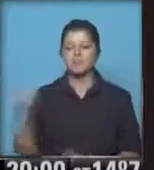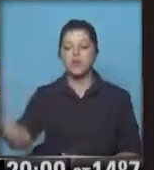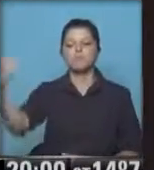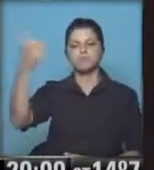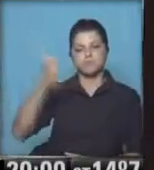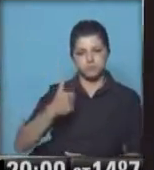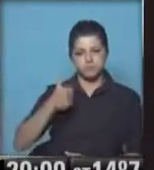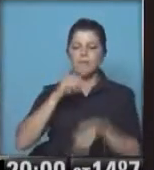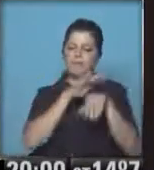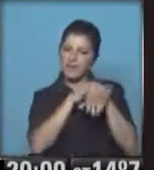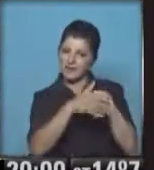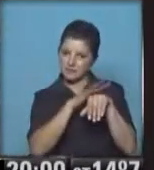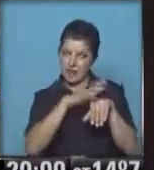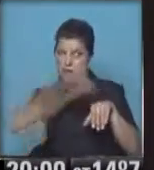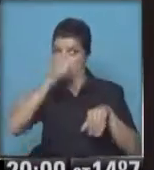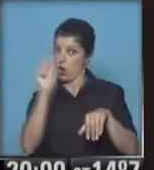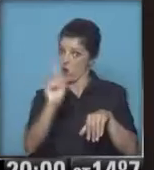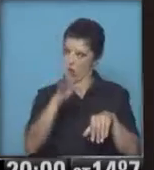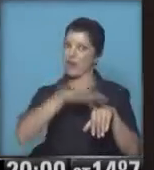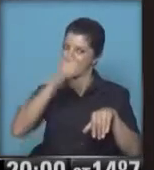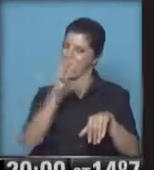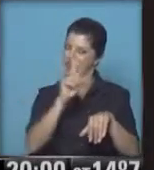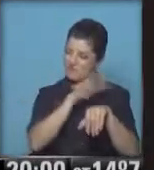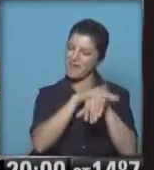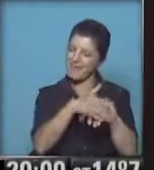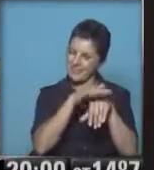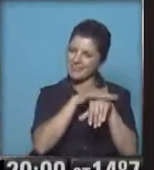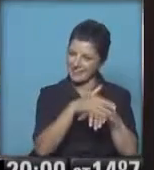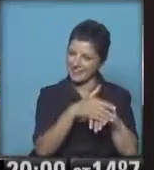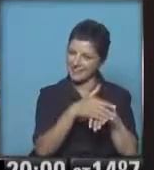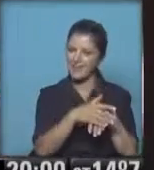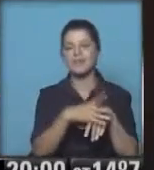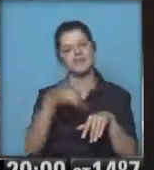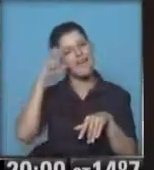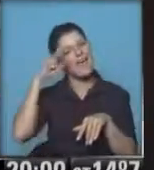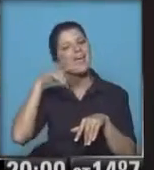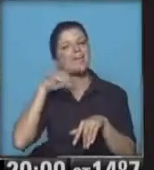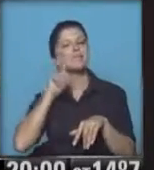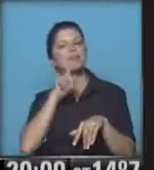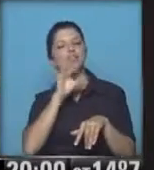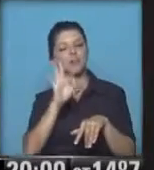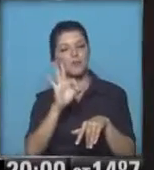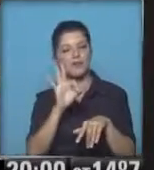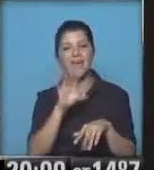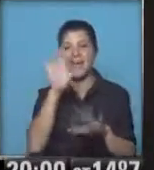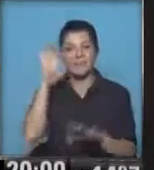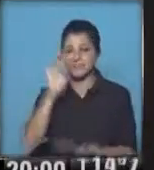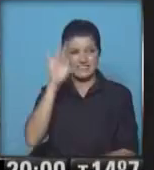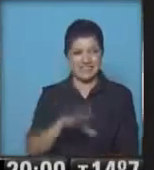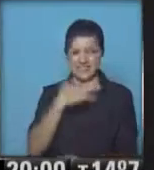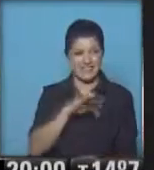cabello, no me jalaba, ¿no? Por si acaso, me acariciaba. Evito, Evito, solo me entendía eso, nada